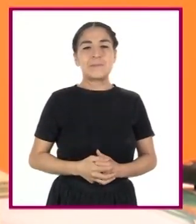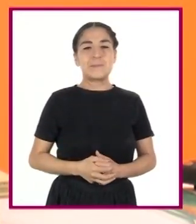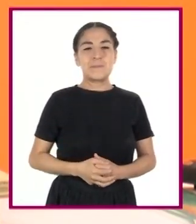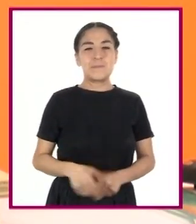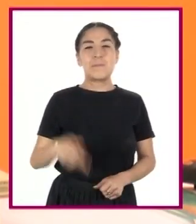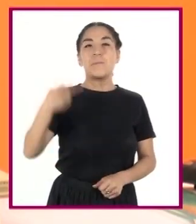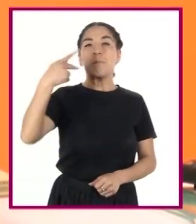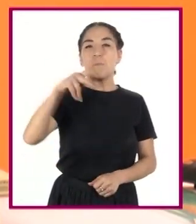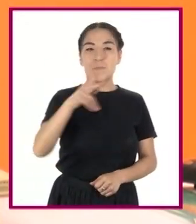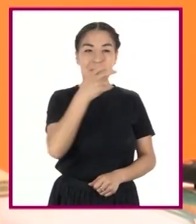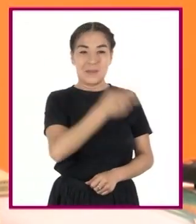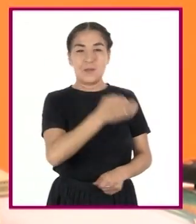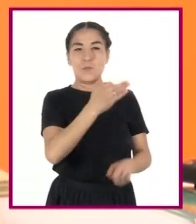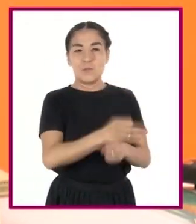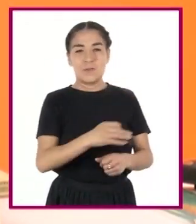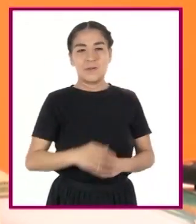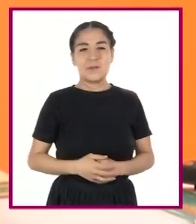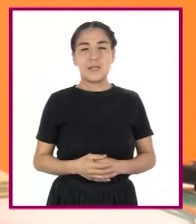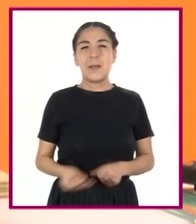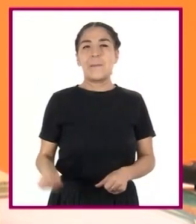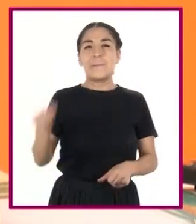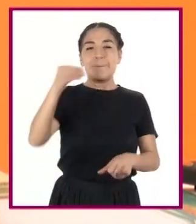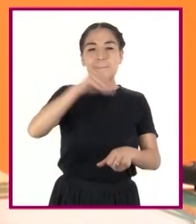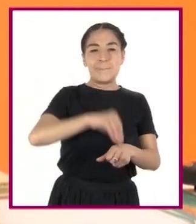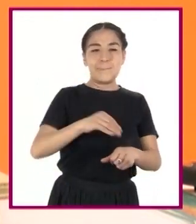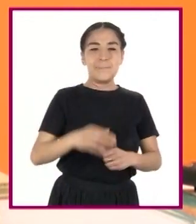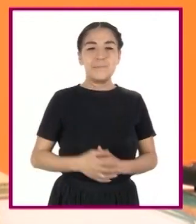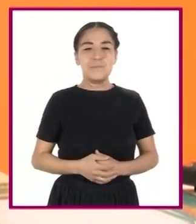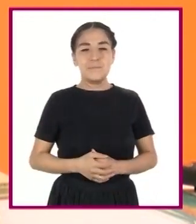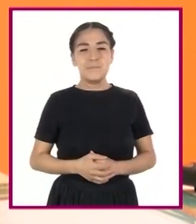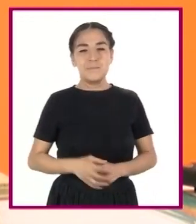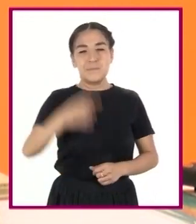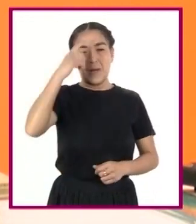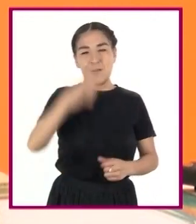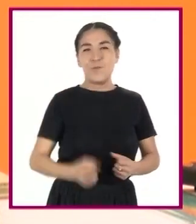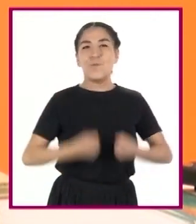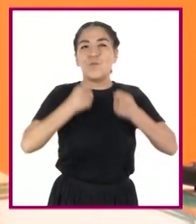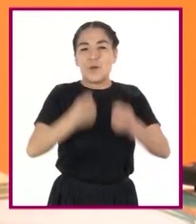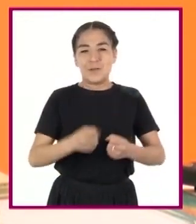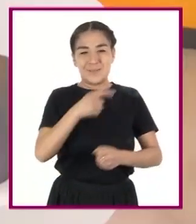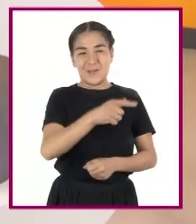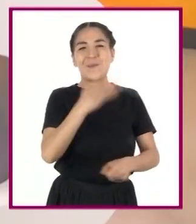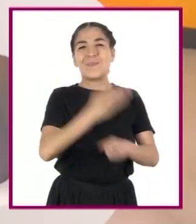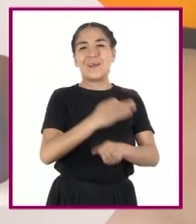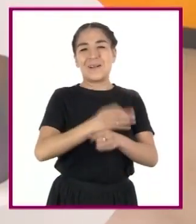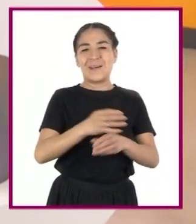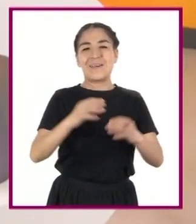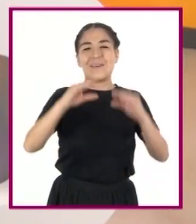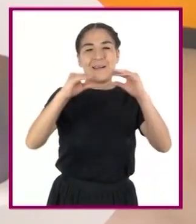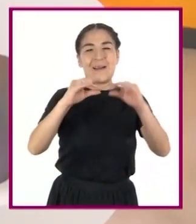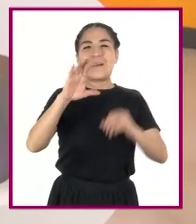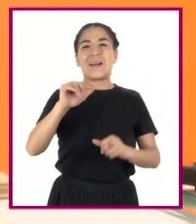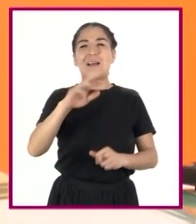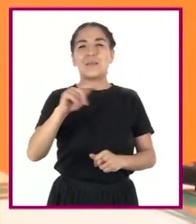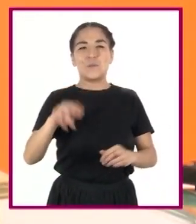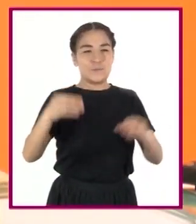Pero si a este le ponemos un amortiguador, en este caso estoy usando un cartoncito,